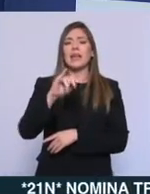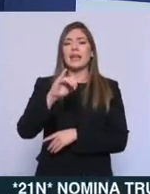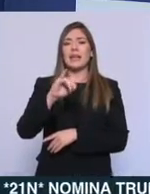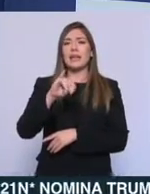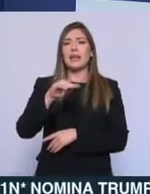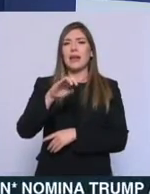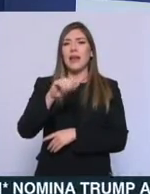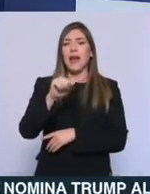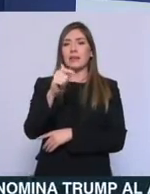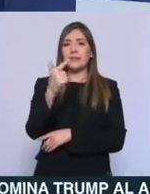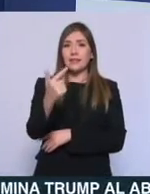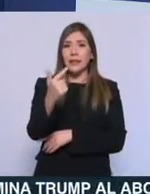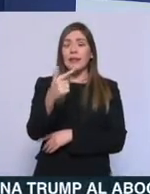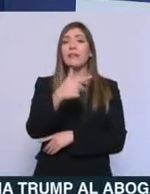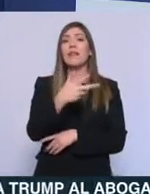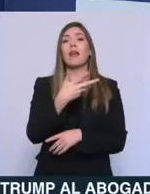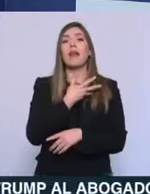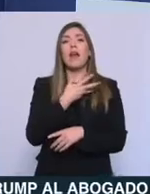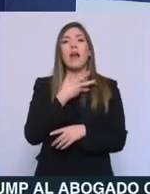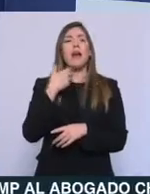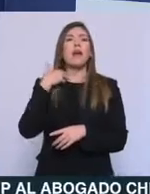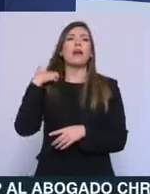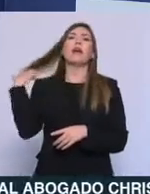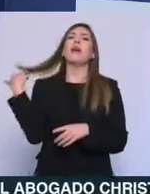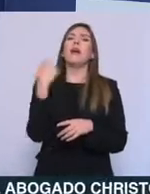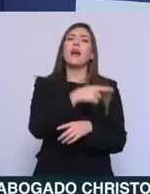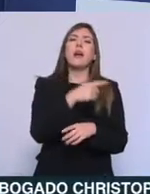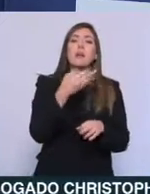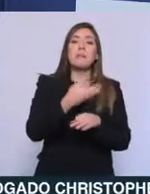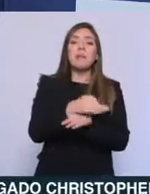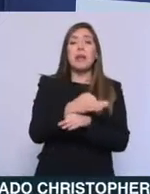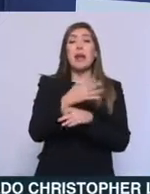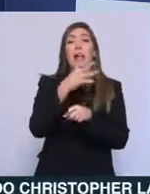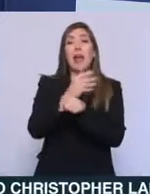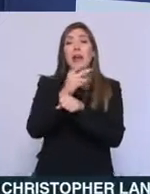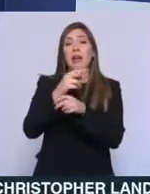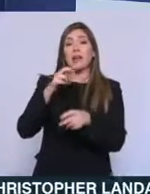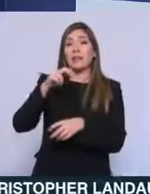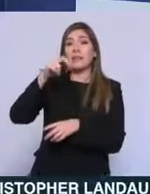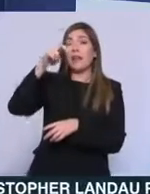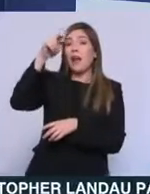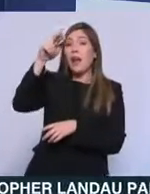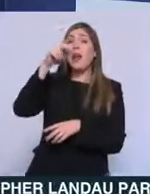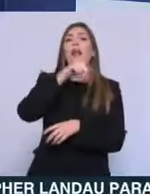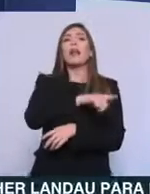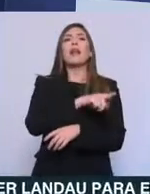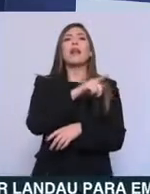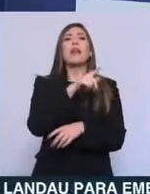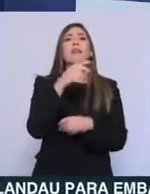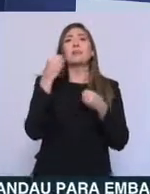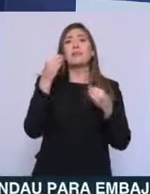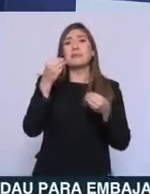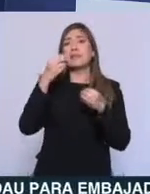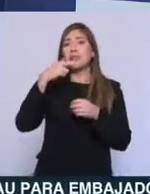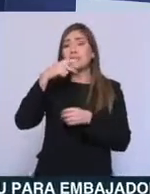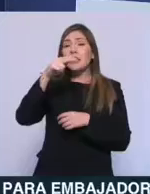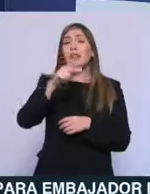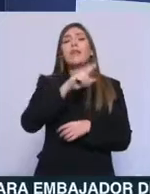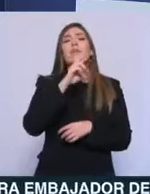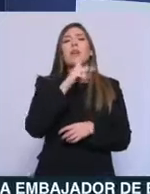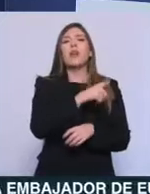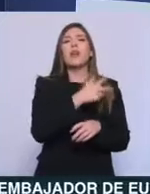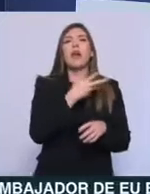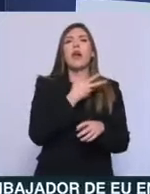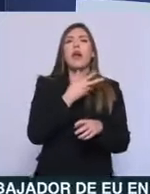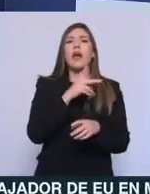eléctricas, se aplica un operativo que ofrece traslados a quienes se les dificulta subir y bajar las decenas de escalones que hay en la línea